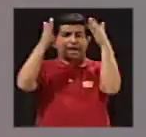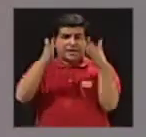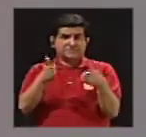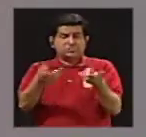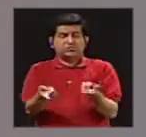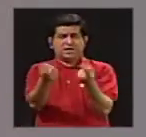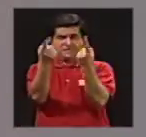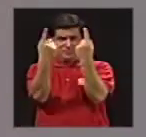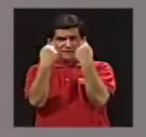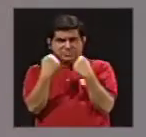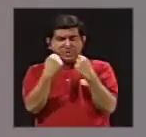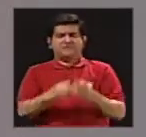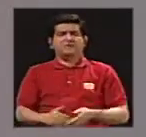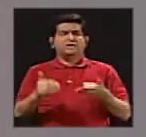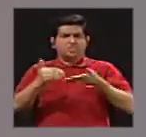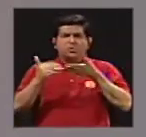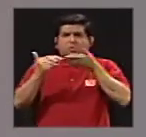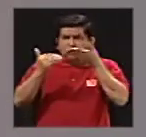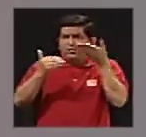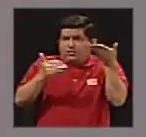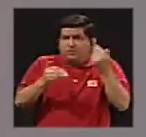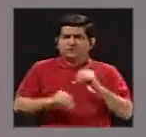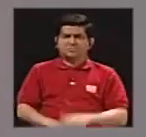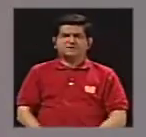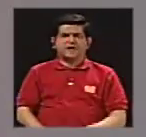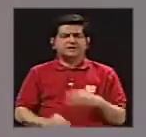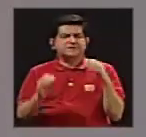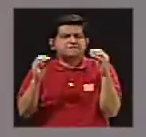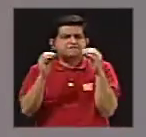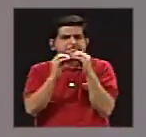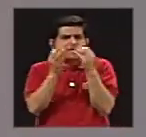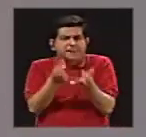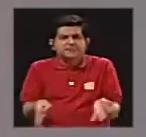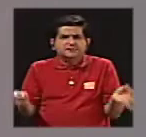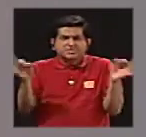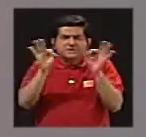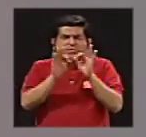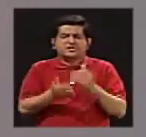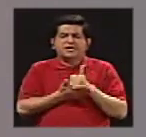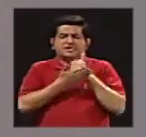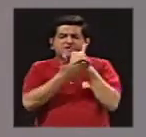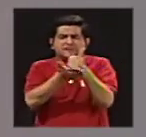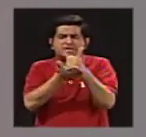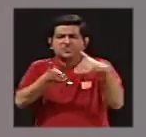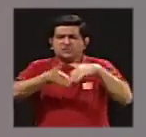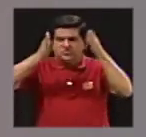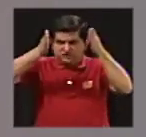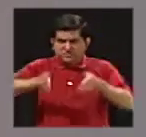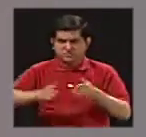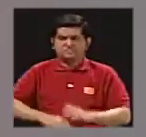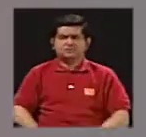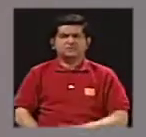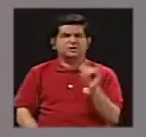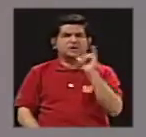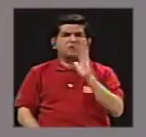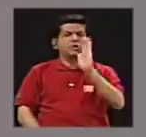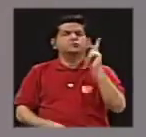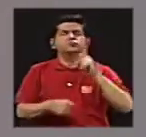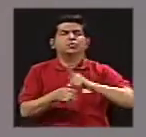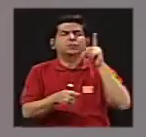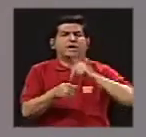vienen con aspectos más relevantes sobre becas estudiantiles sobre su